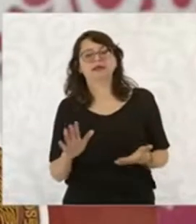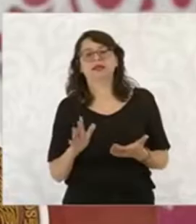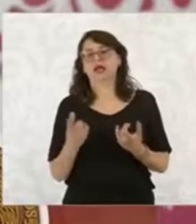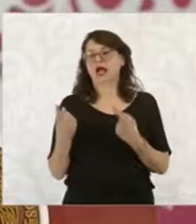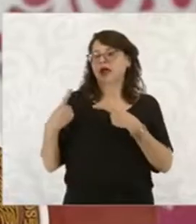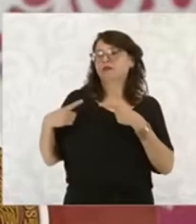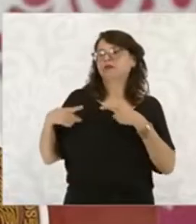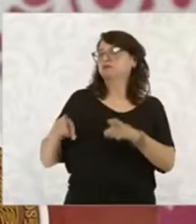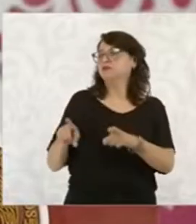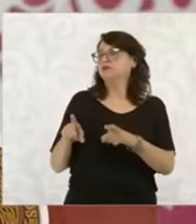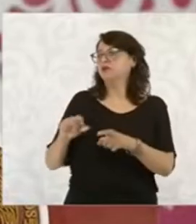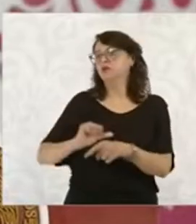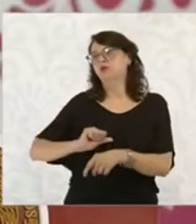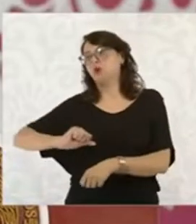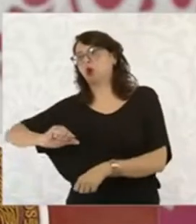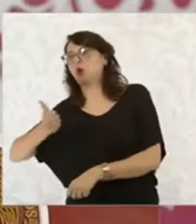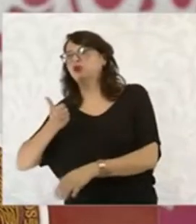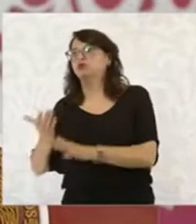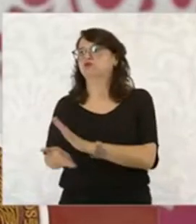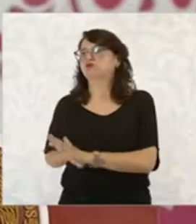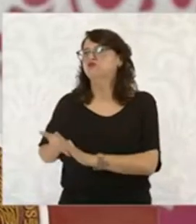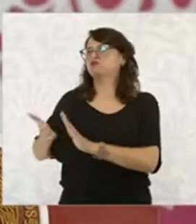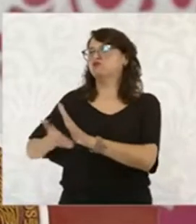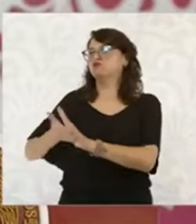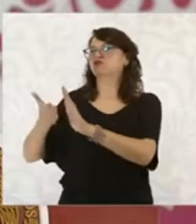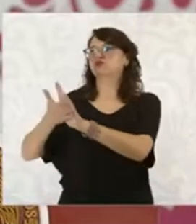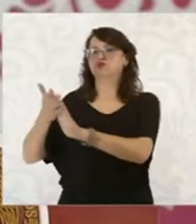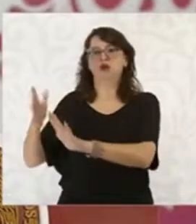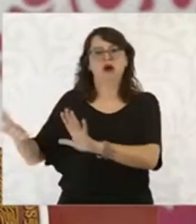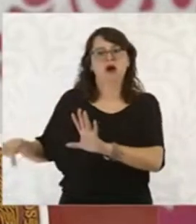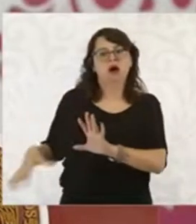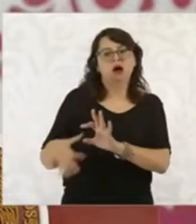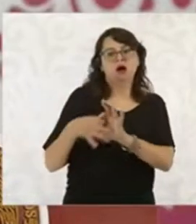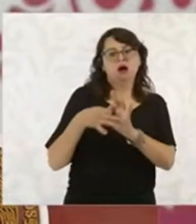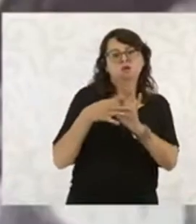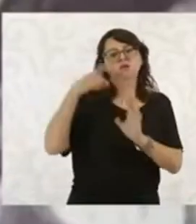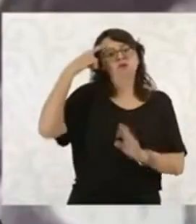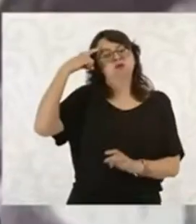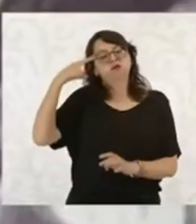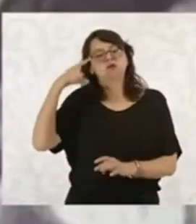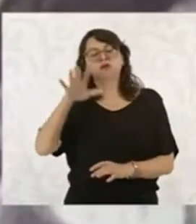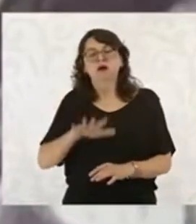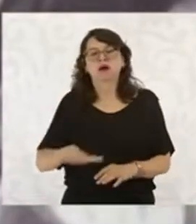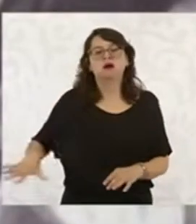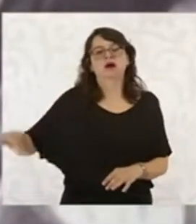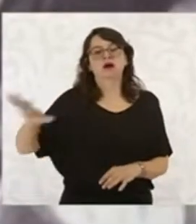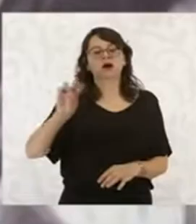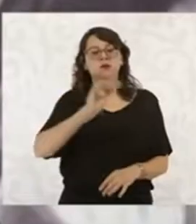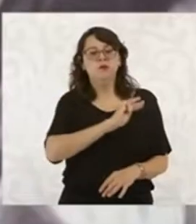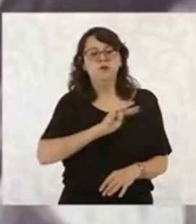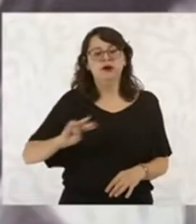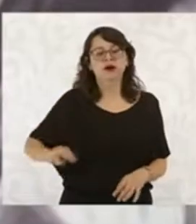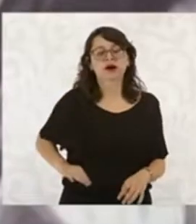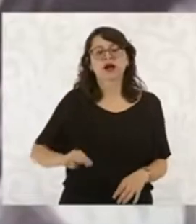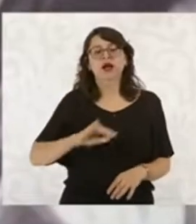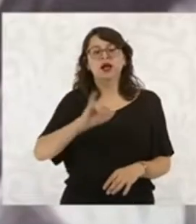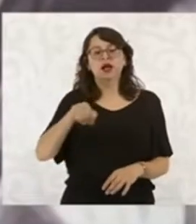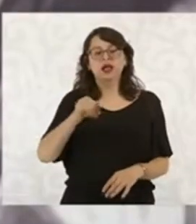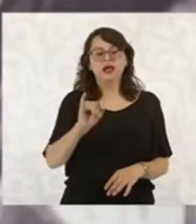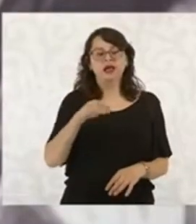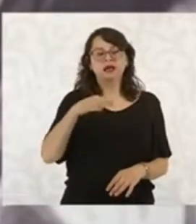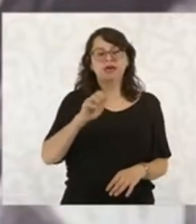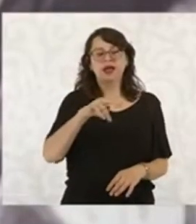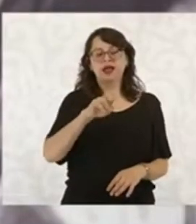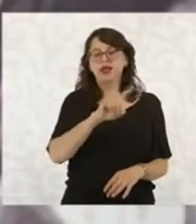realizando obras complementarias para garantizar el agua potable en el municipio de Jiménez del